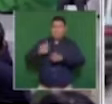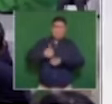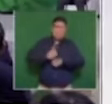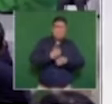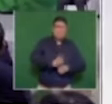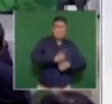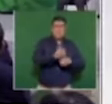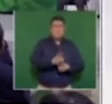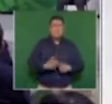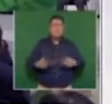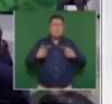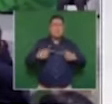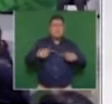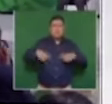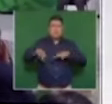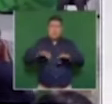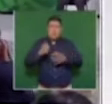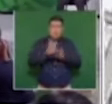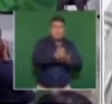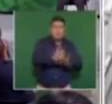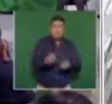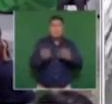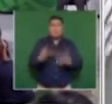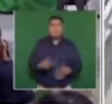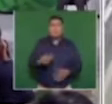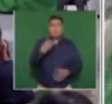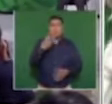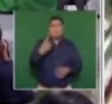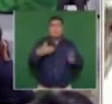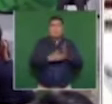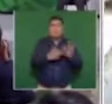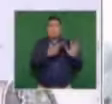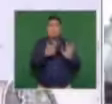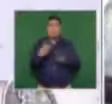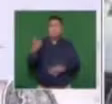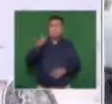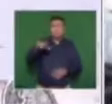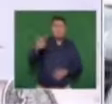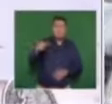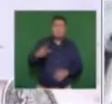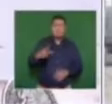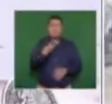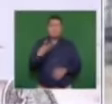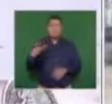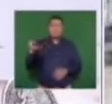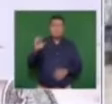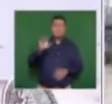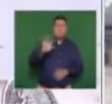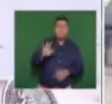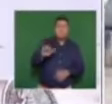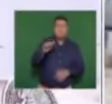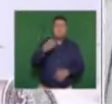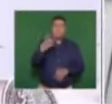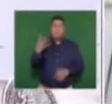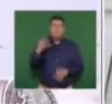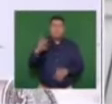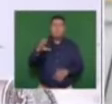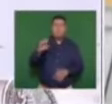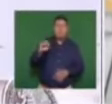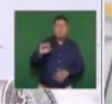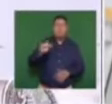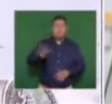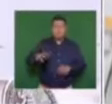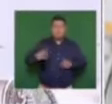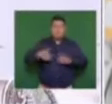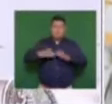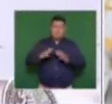en un hoyote, no habría electricidad suficiente. Entonces, a mí me parece que es una pésima